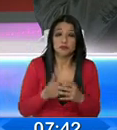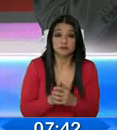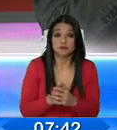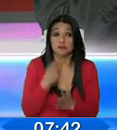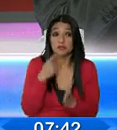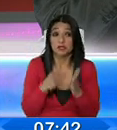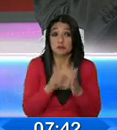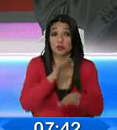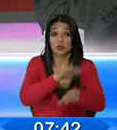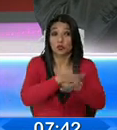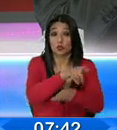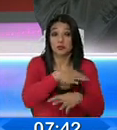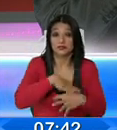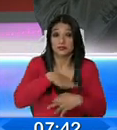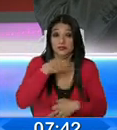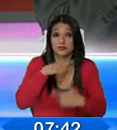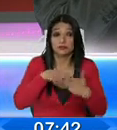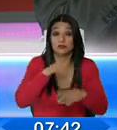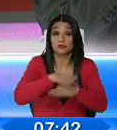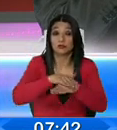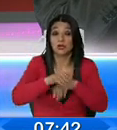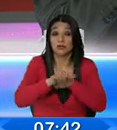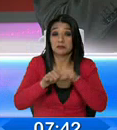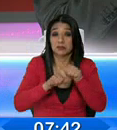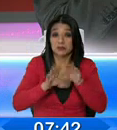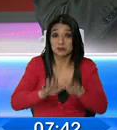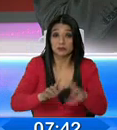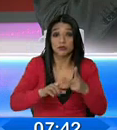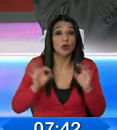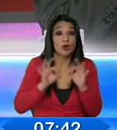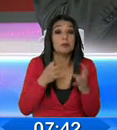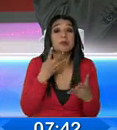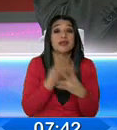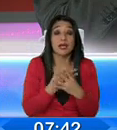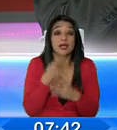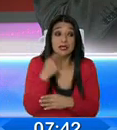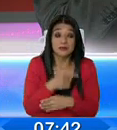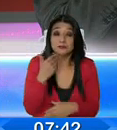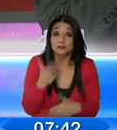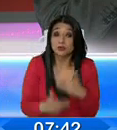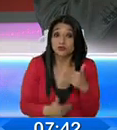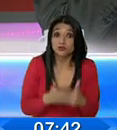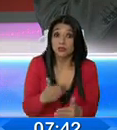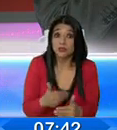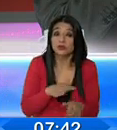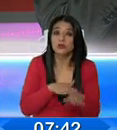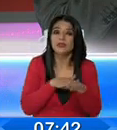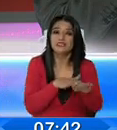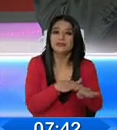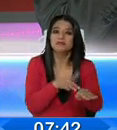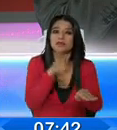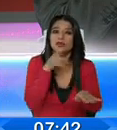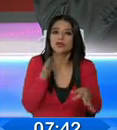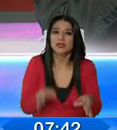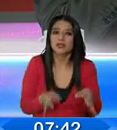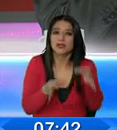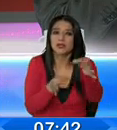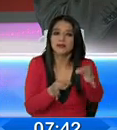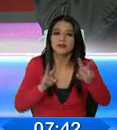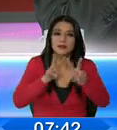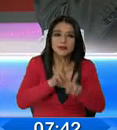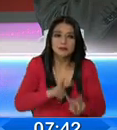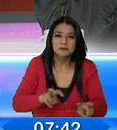responsabilidades civiles, administrativas o indicios penales. Ese proceso se sustenta en un tipo de